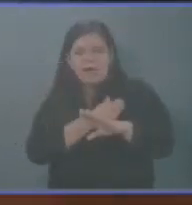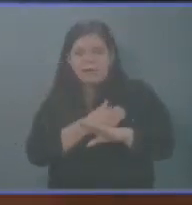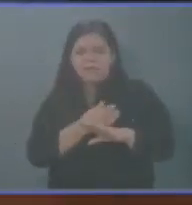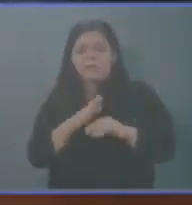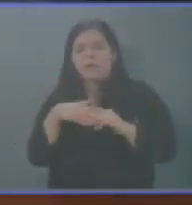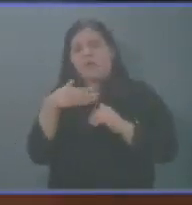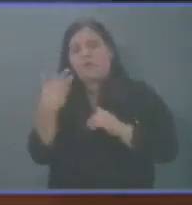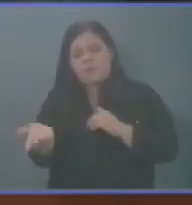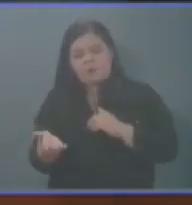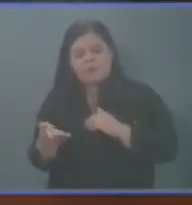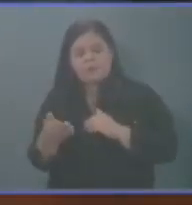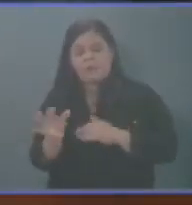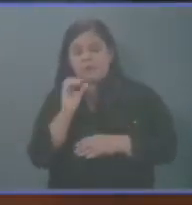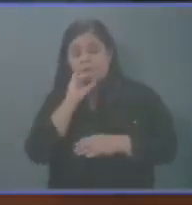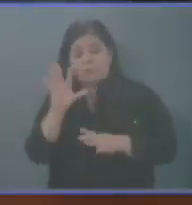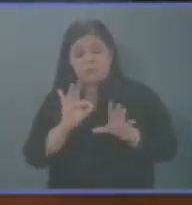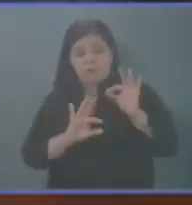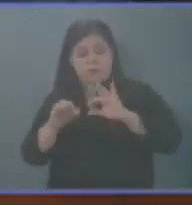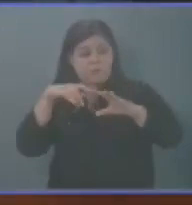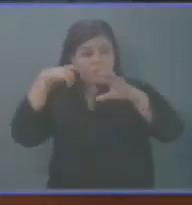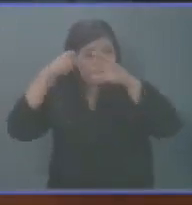que fueron años después.